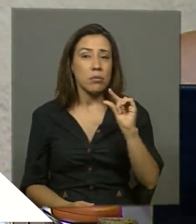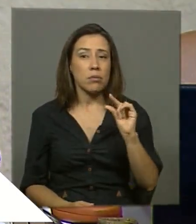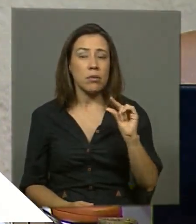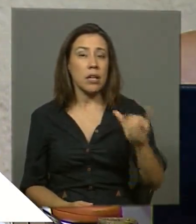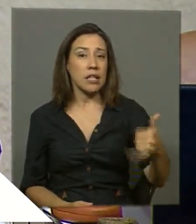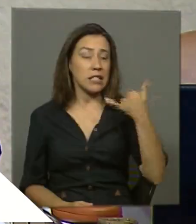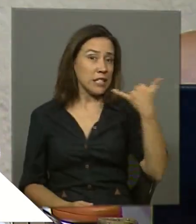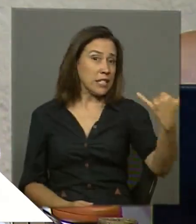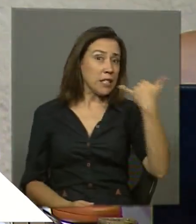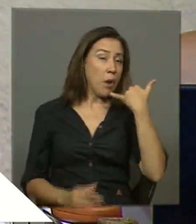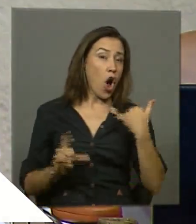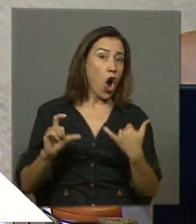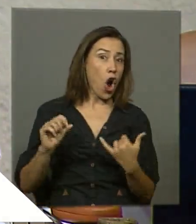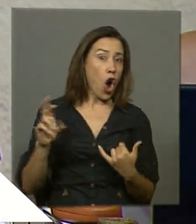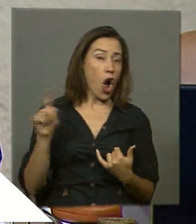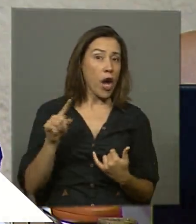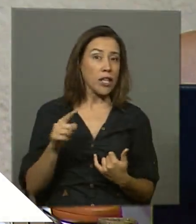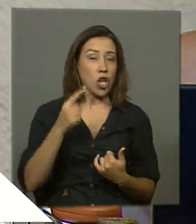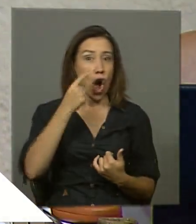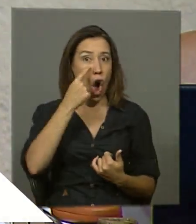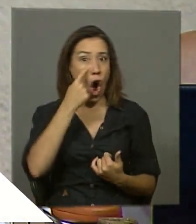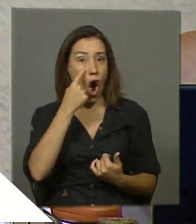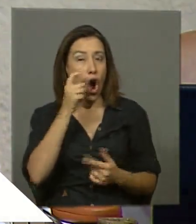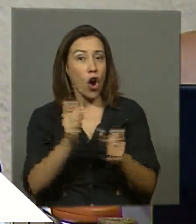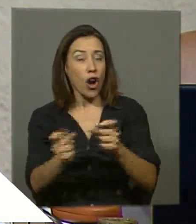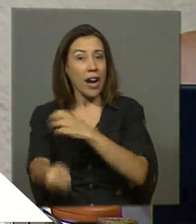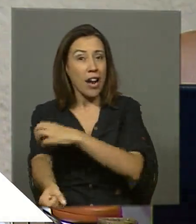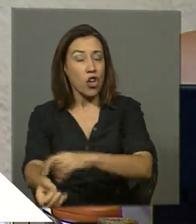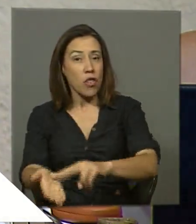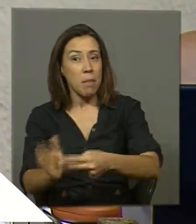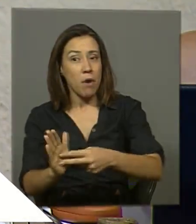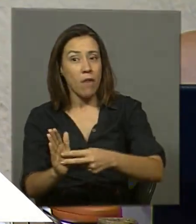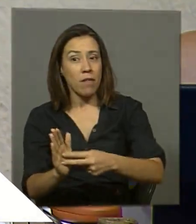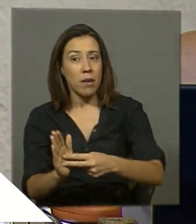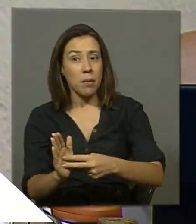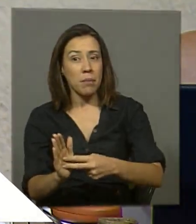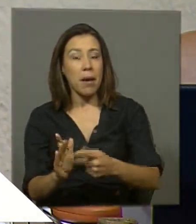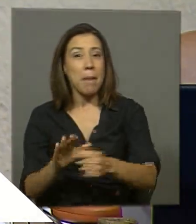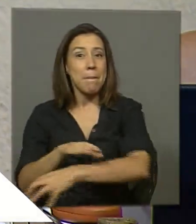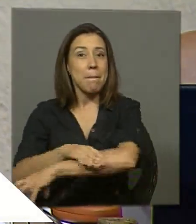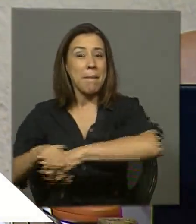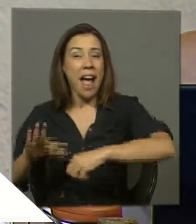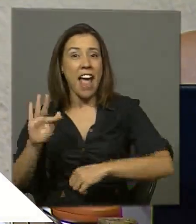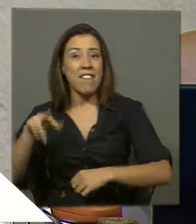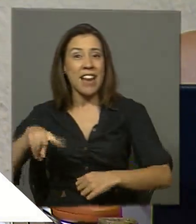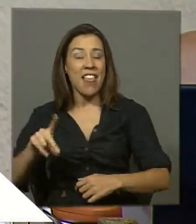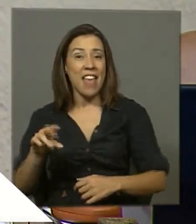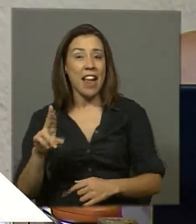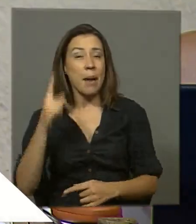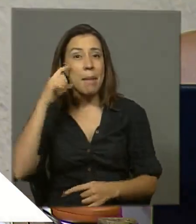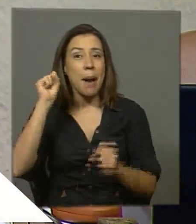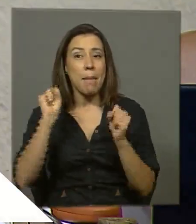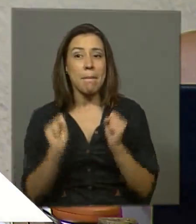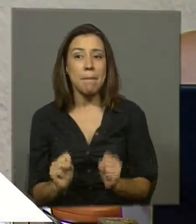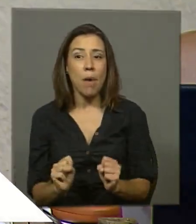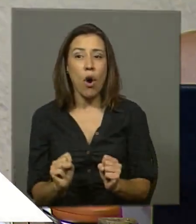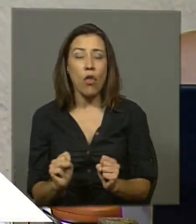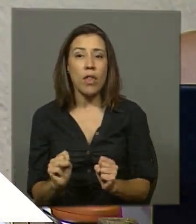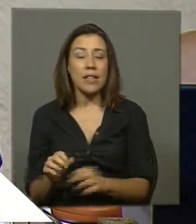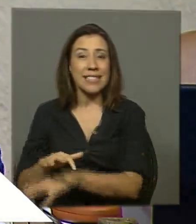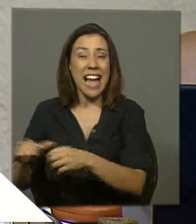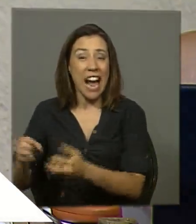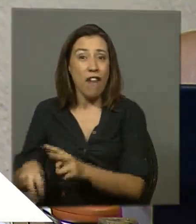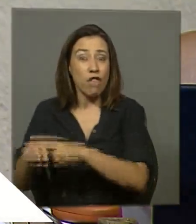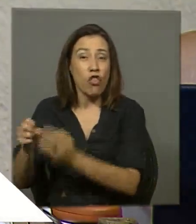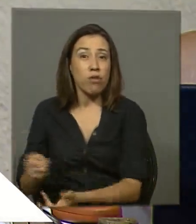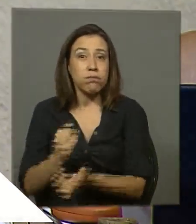cores y ojo con aquellos que están en las regiones que tienen problemas que va a sacar la plata del fndr para poder ir en acción No es